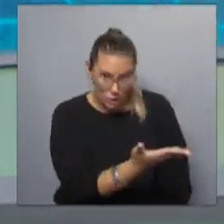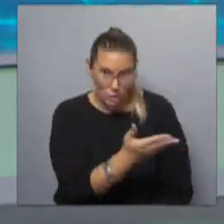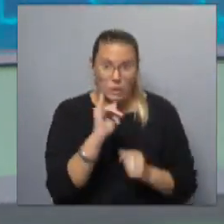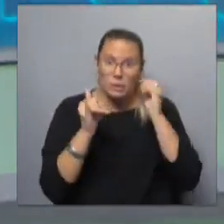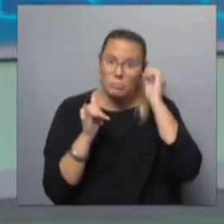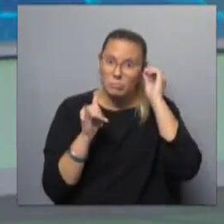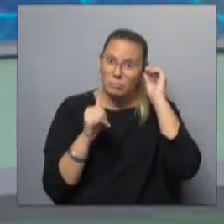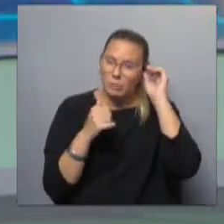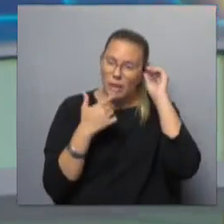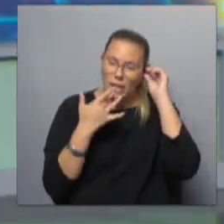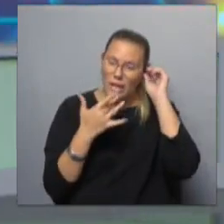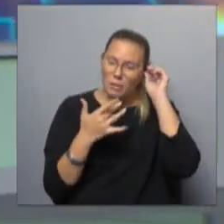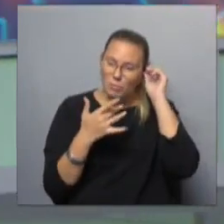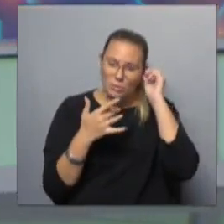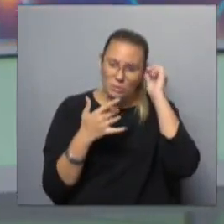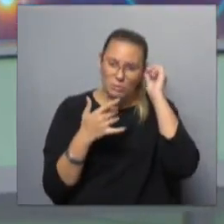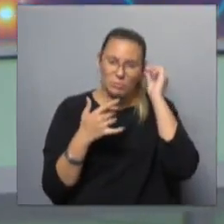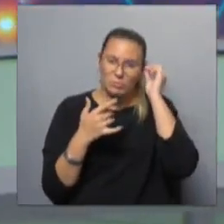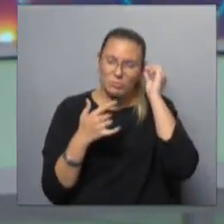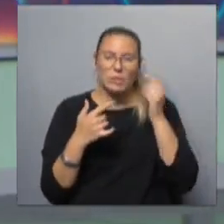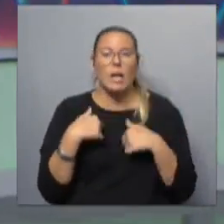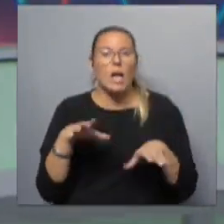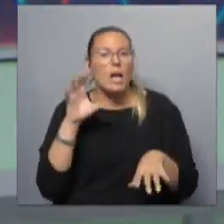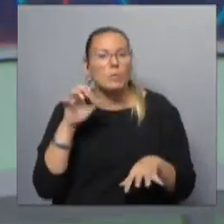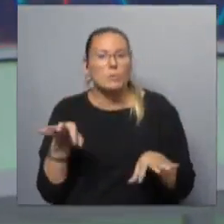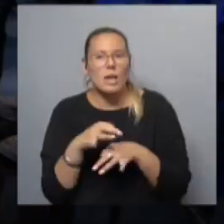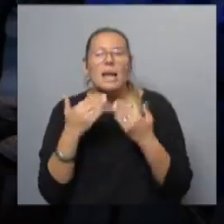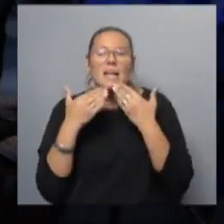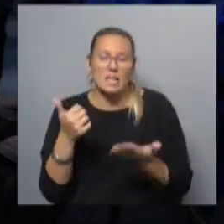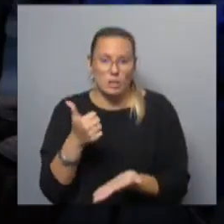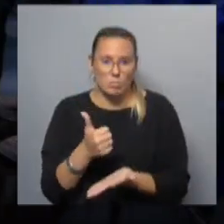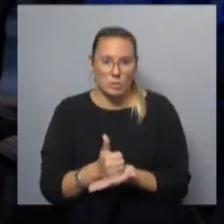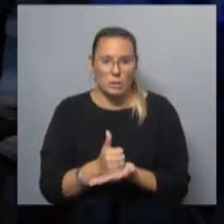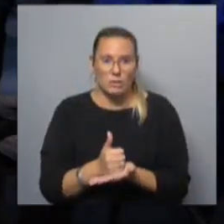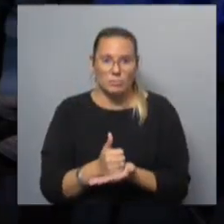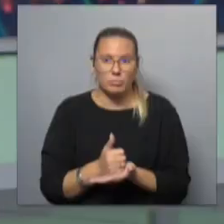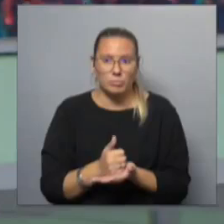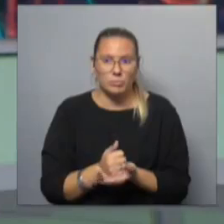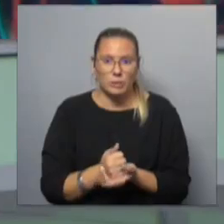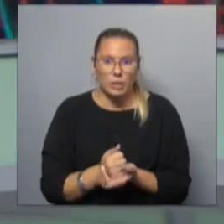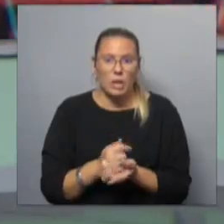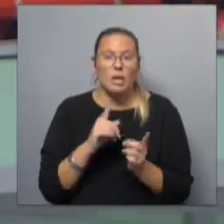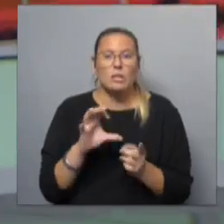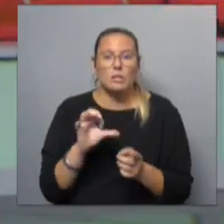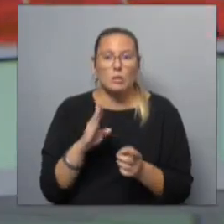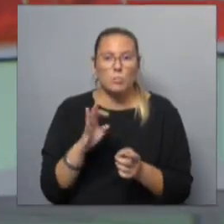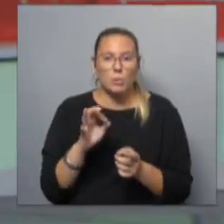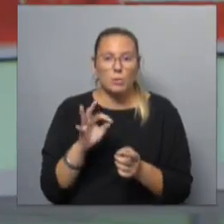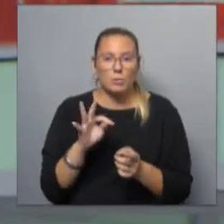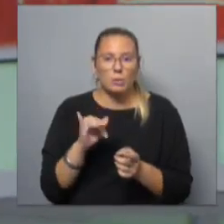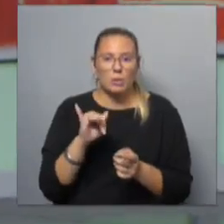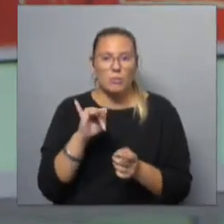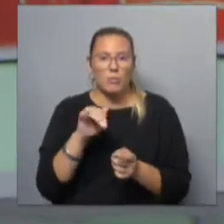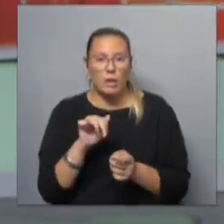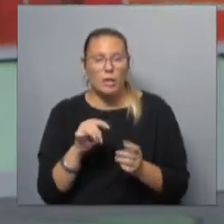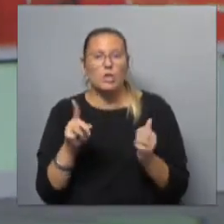una mega belleza. Así que nada, escucharlos, muchas gracias por estar. También, tanto Spotify, yo no soy muy de YouTube, porque